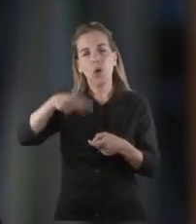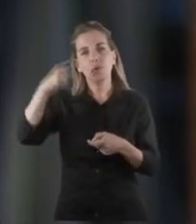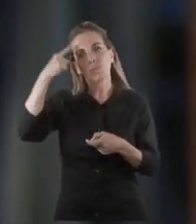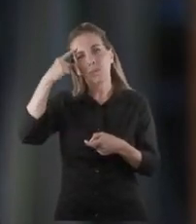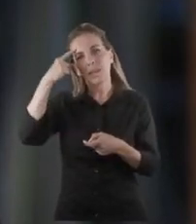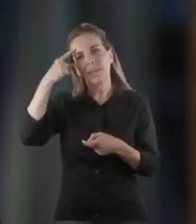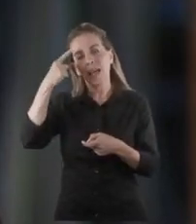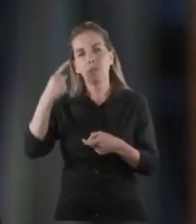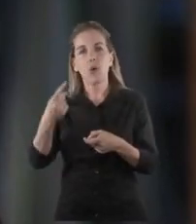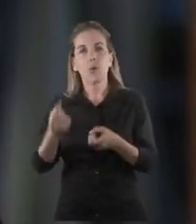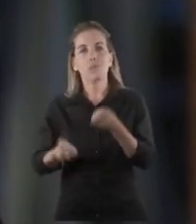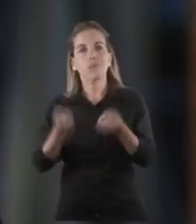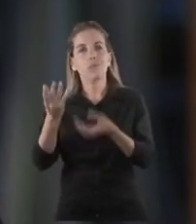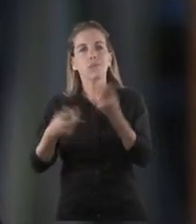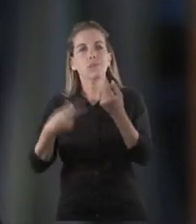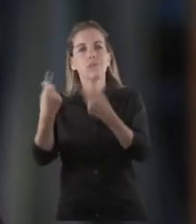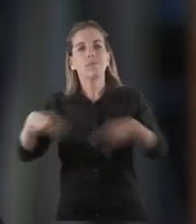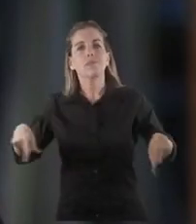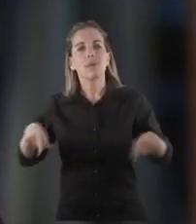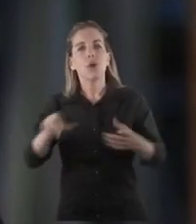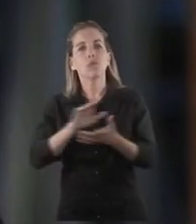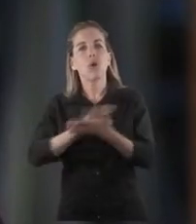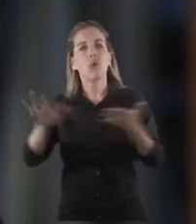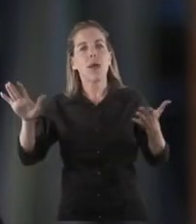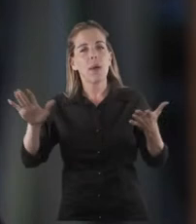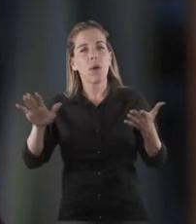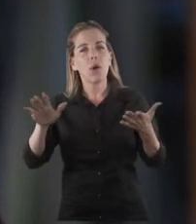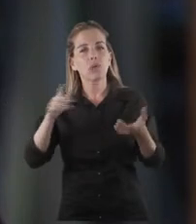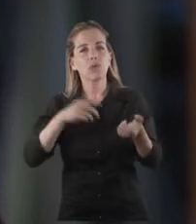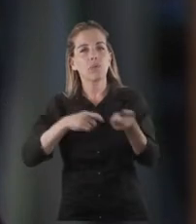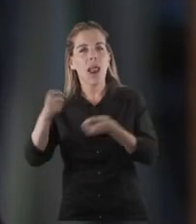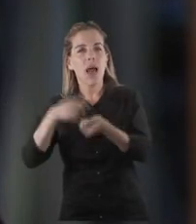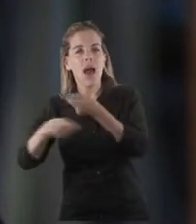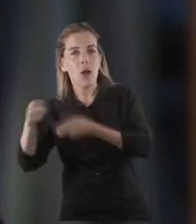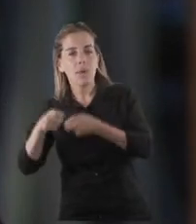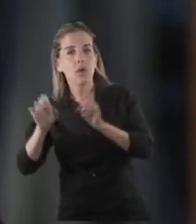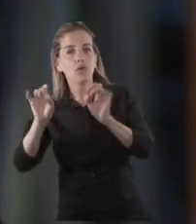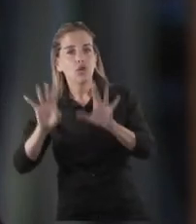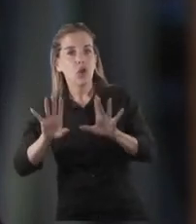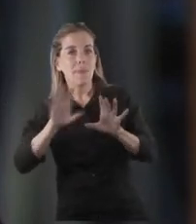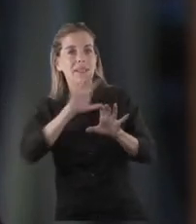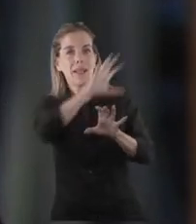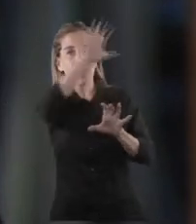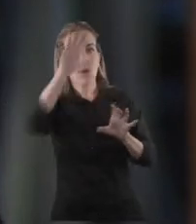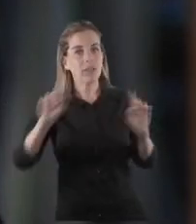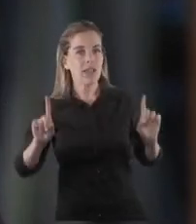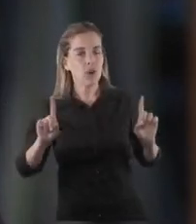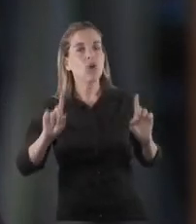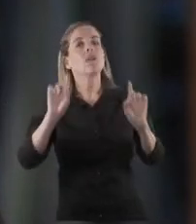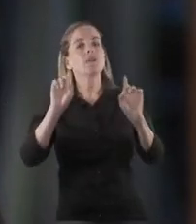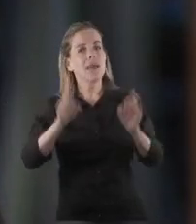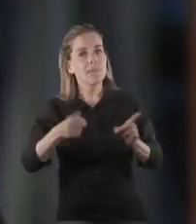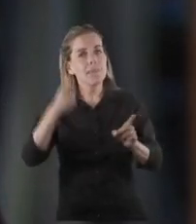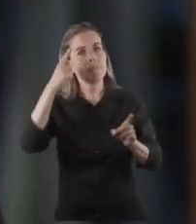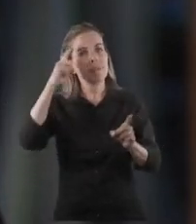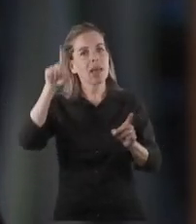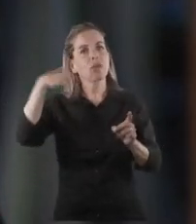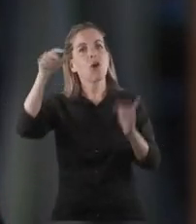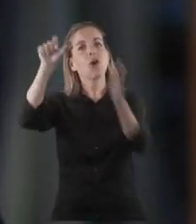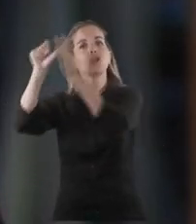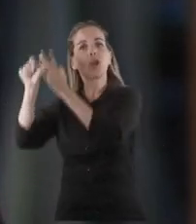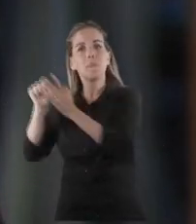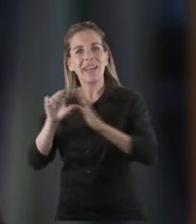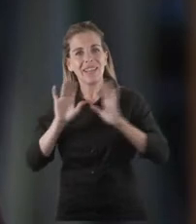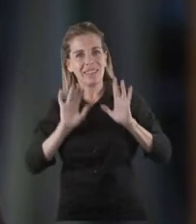productos, nuevos mercados, no solamente en el mercado interno, sino en el contexto internacional. Y para salir al contexto